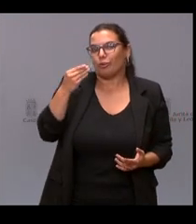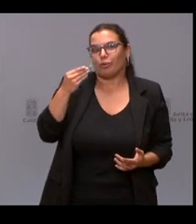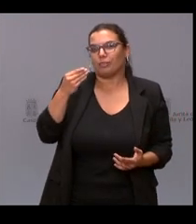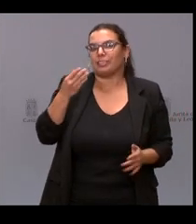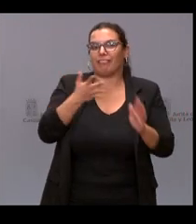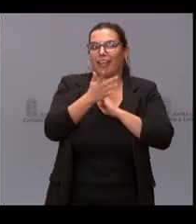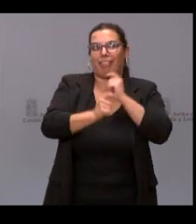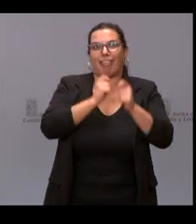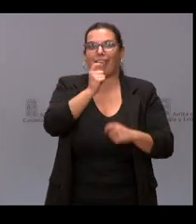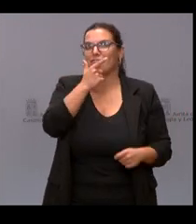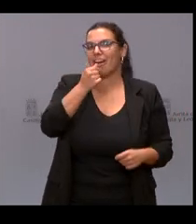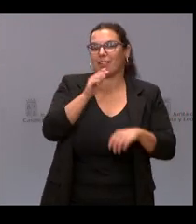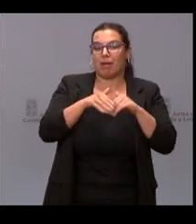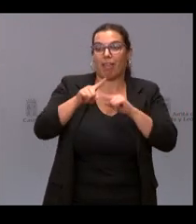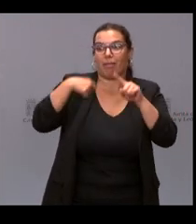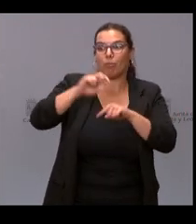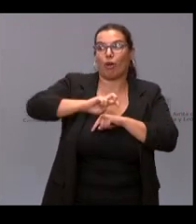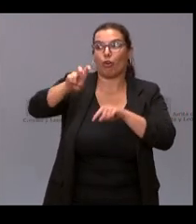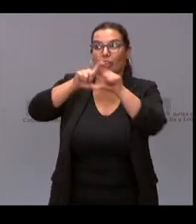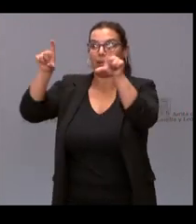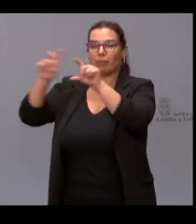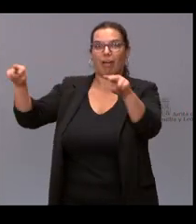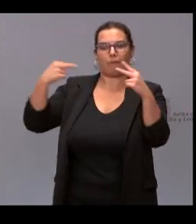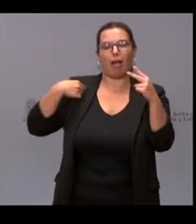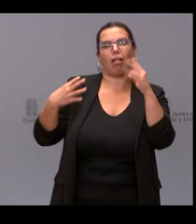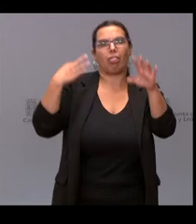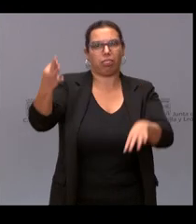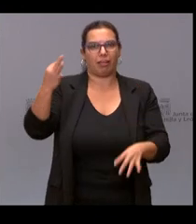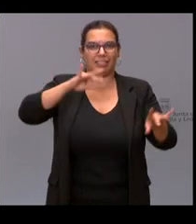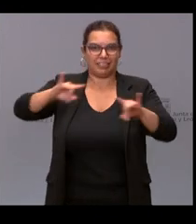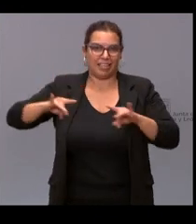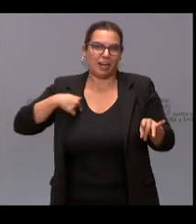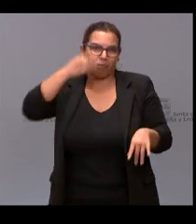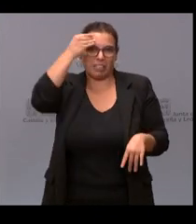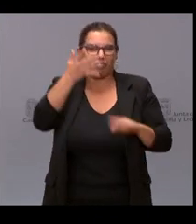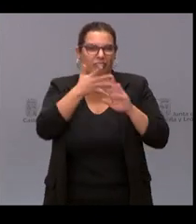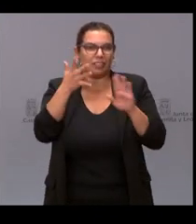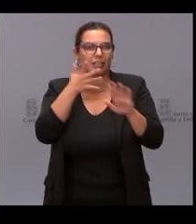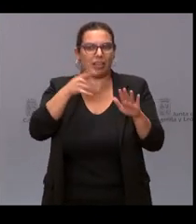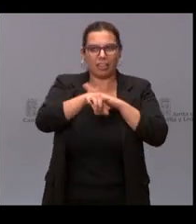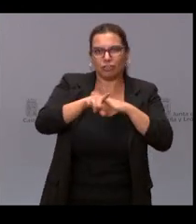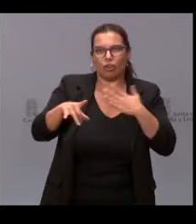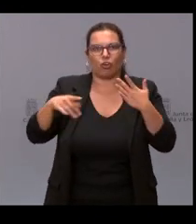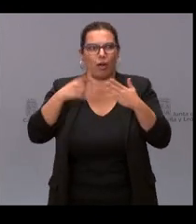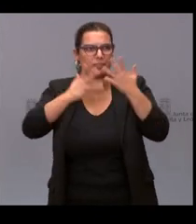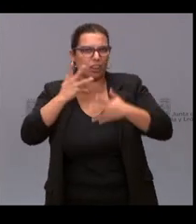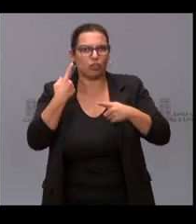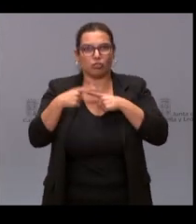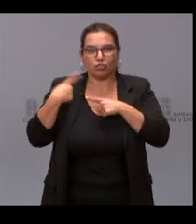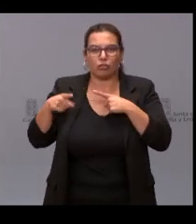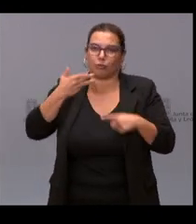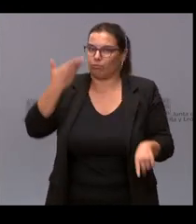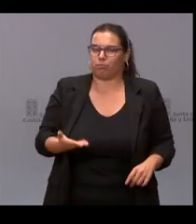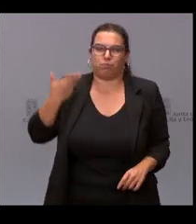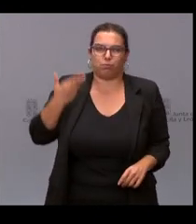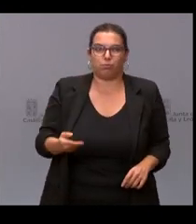terreno para que este tipo de empresas vengan a nuestra tierra, ¿no? Yo creo que la rapidez en la tramitación administrativa es absolutamente clave y